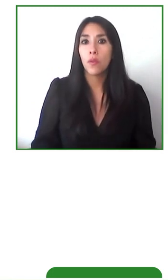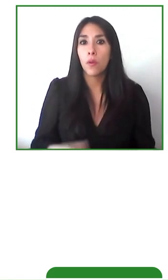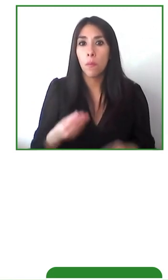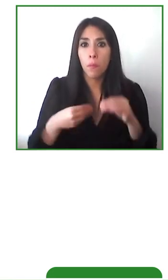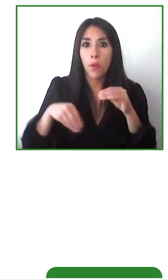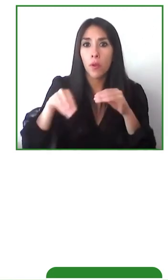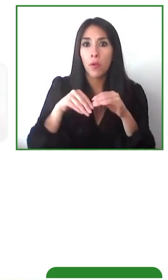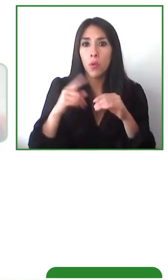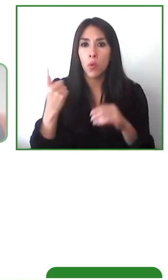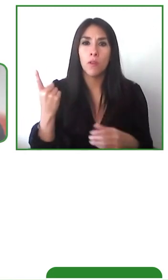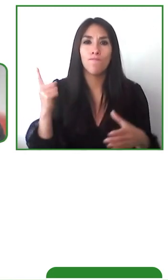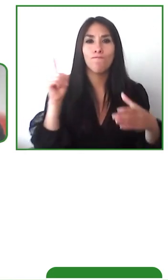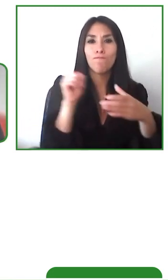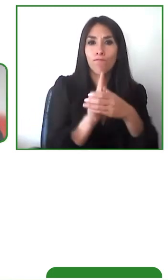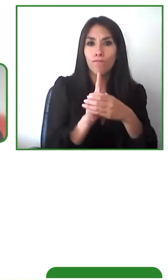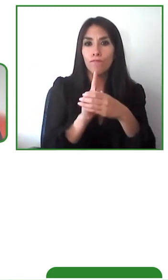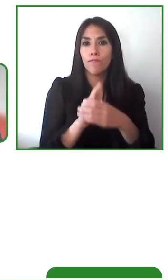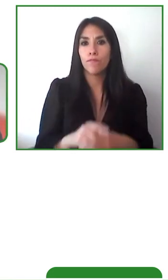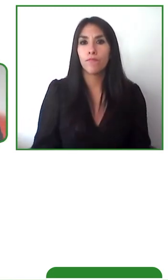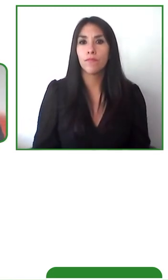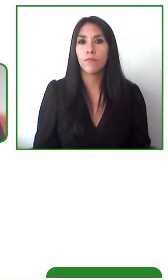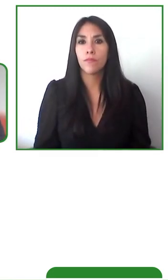gratuito.